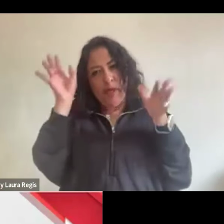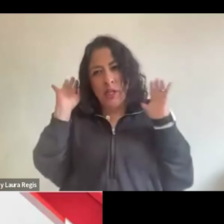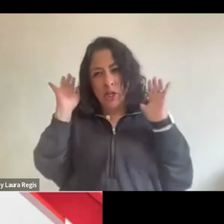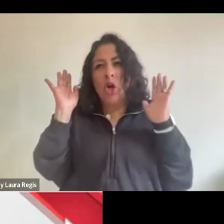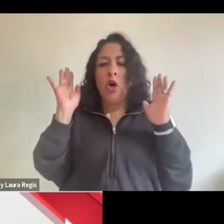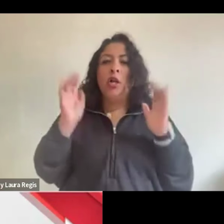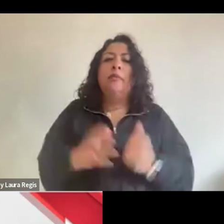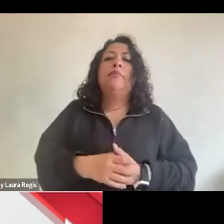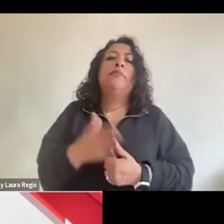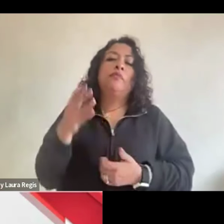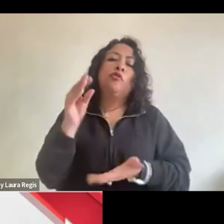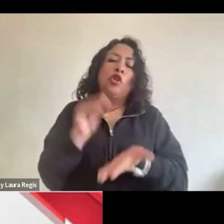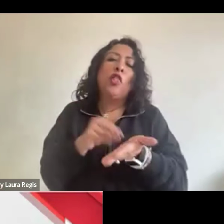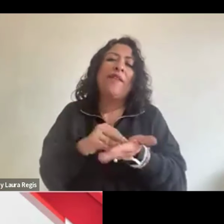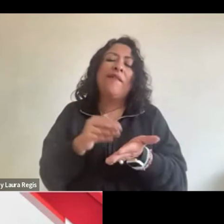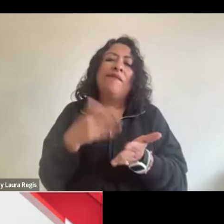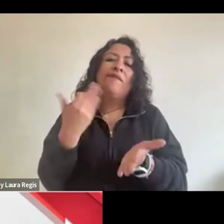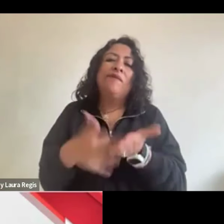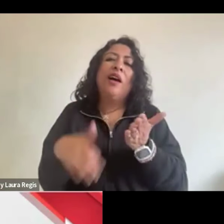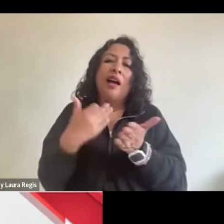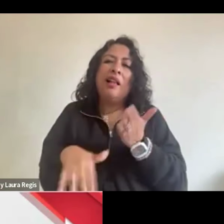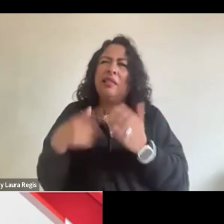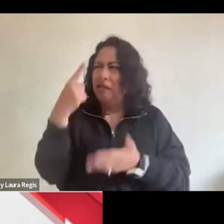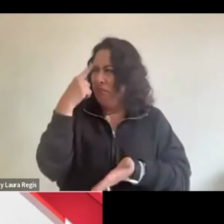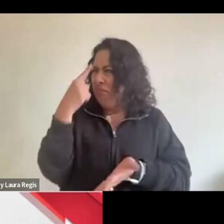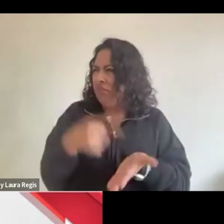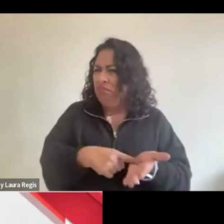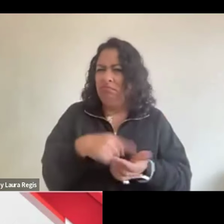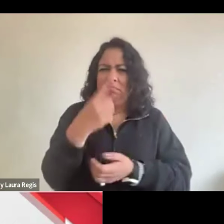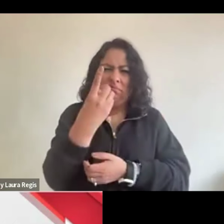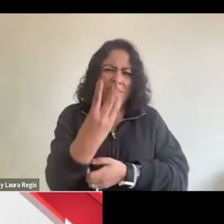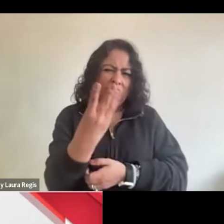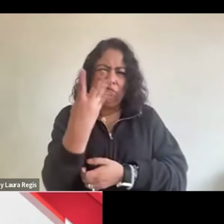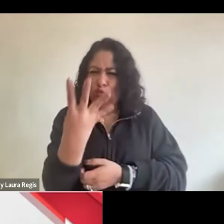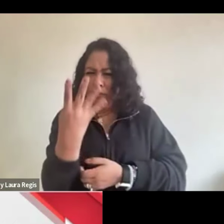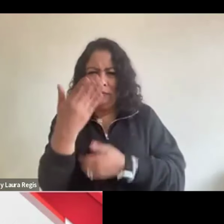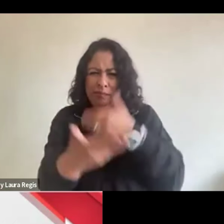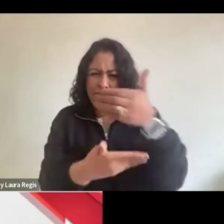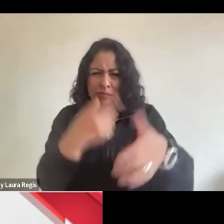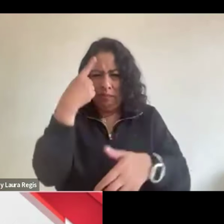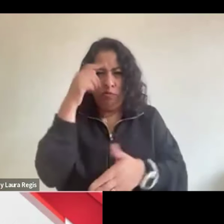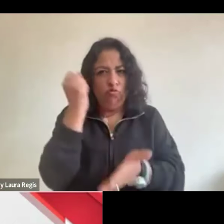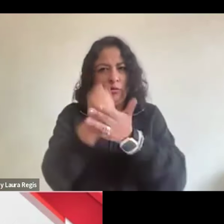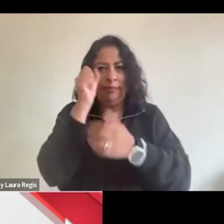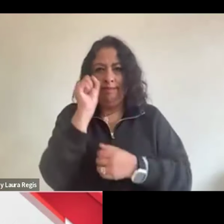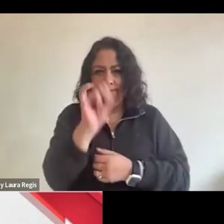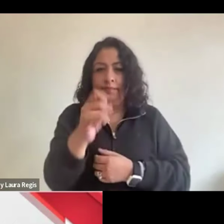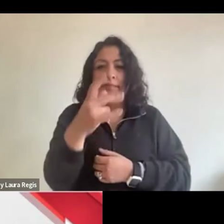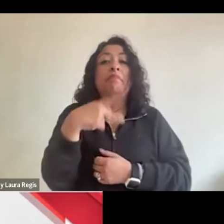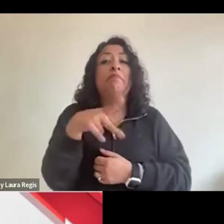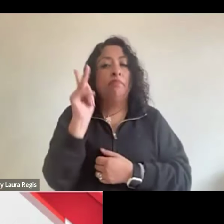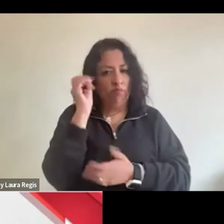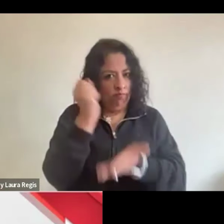nuestros comentarios. Todavía faltan, me parece que 3 o 4 procesos más para que se apruebe, pero se